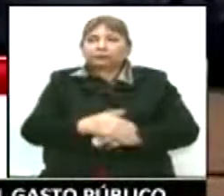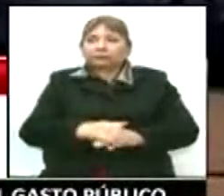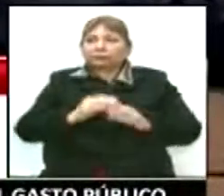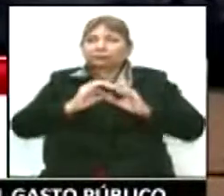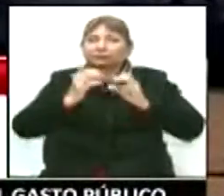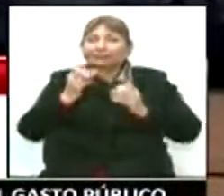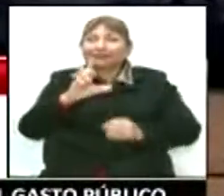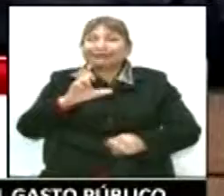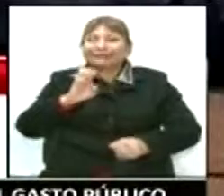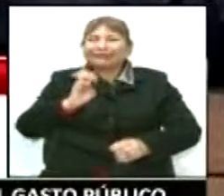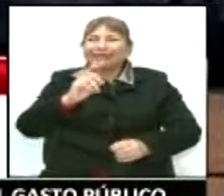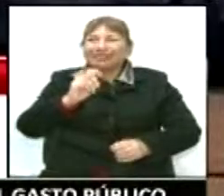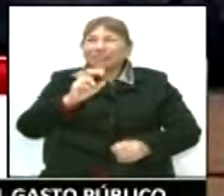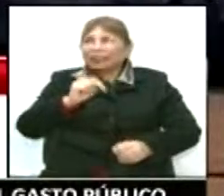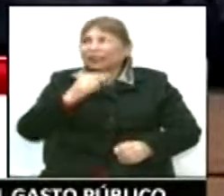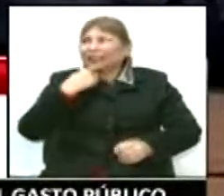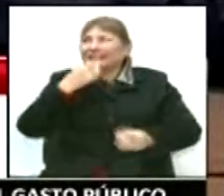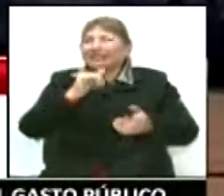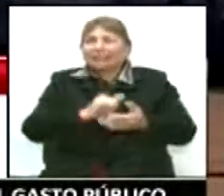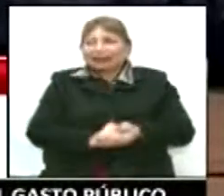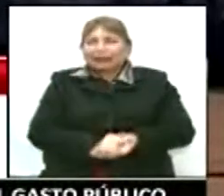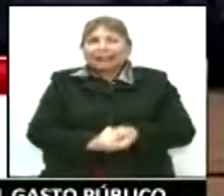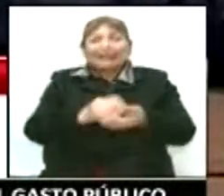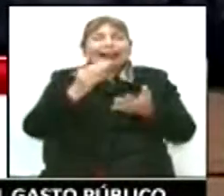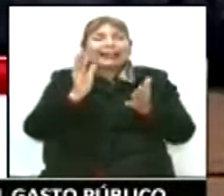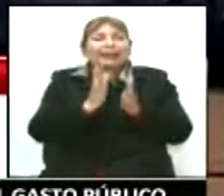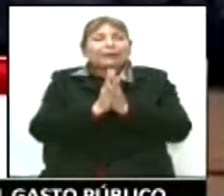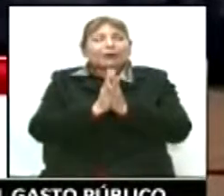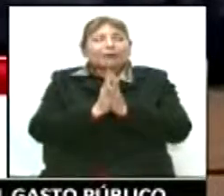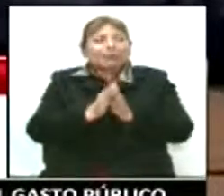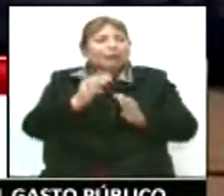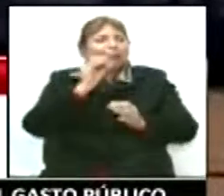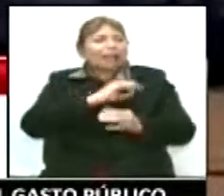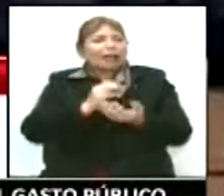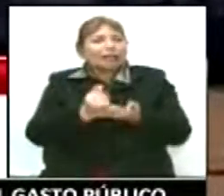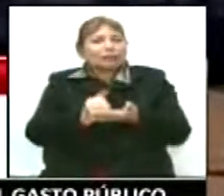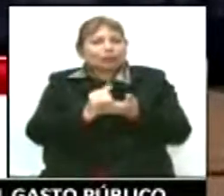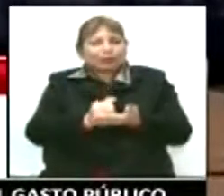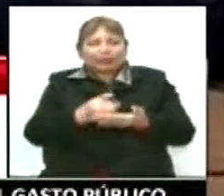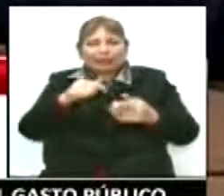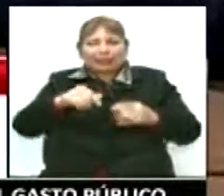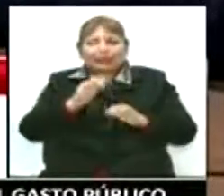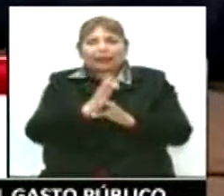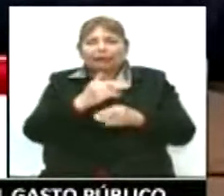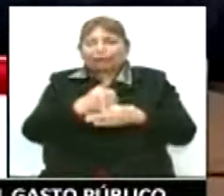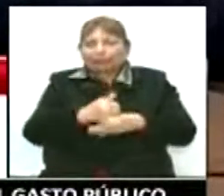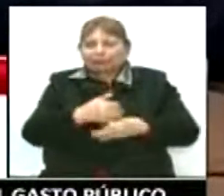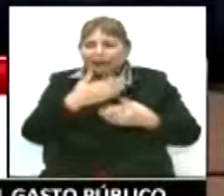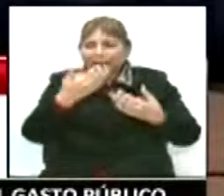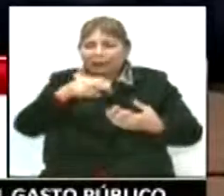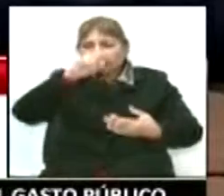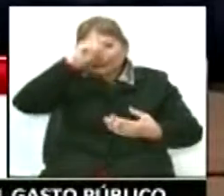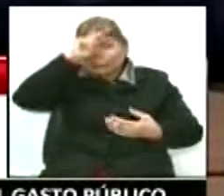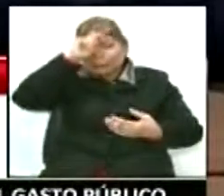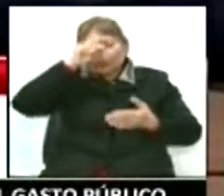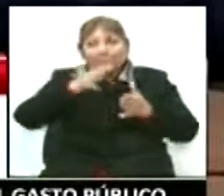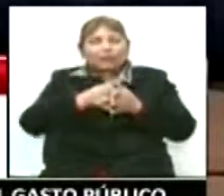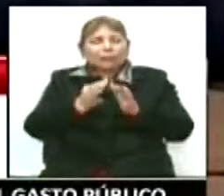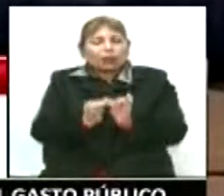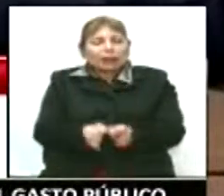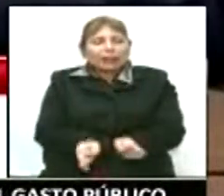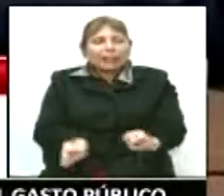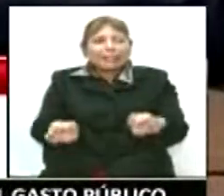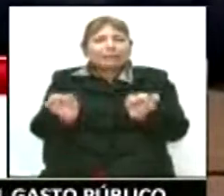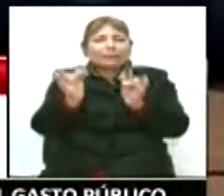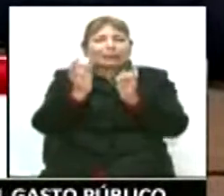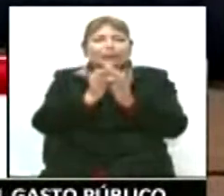congresista letona, que colabore para que salgan las reformas en el Perú. Son asuntos muy importantes,